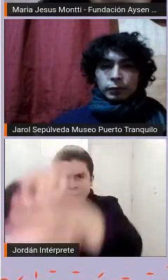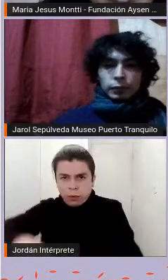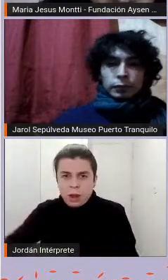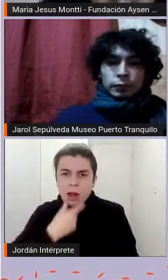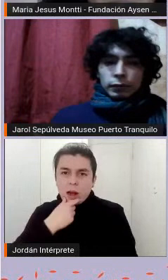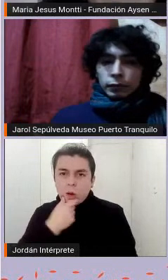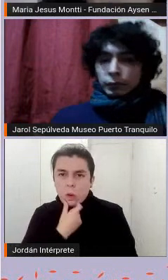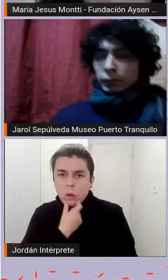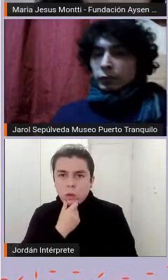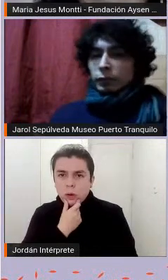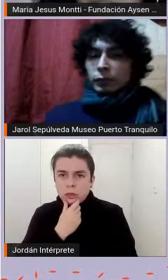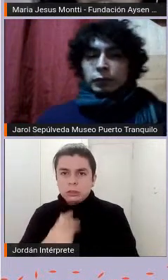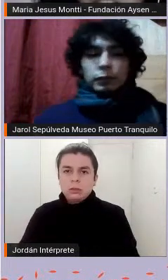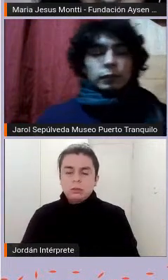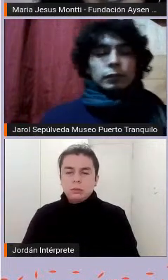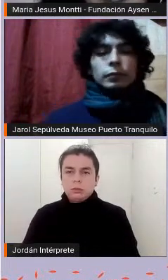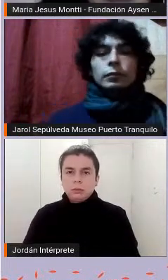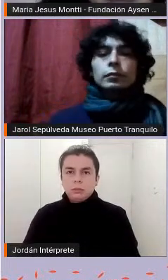a modo de contexto.